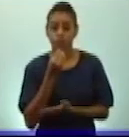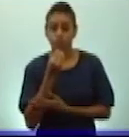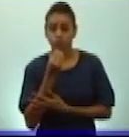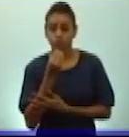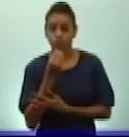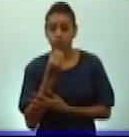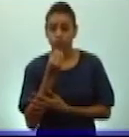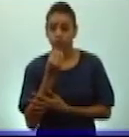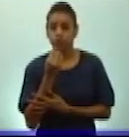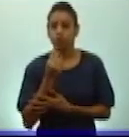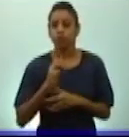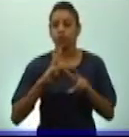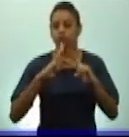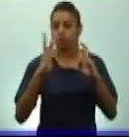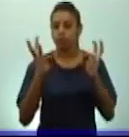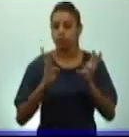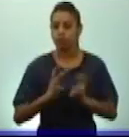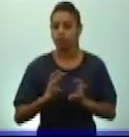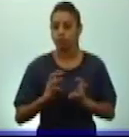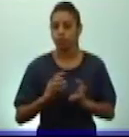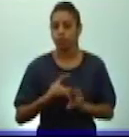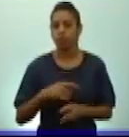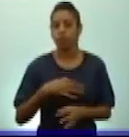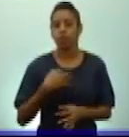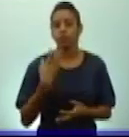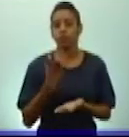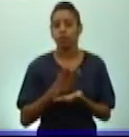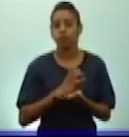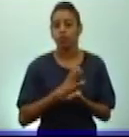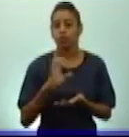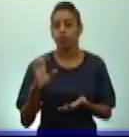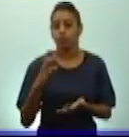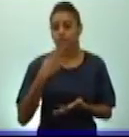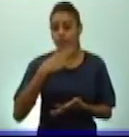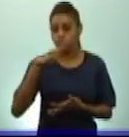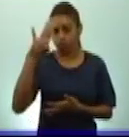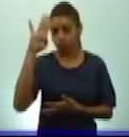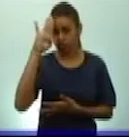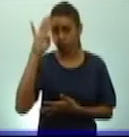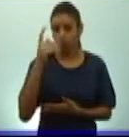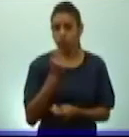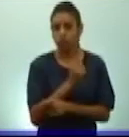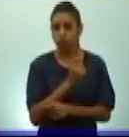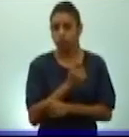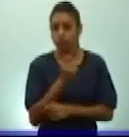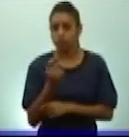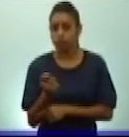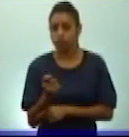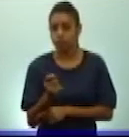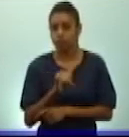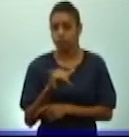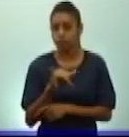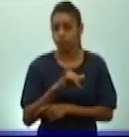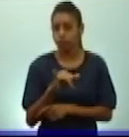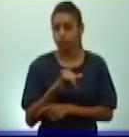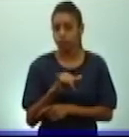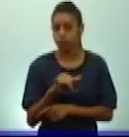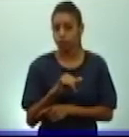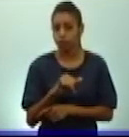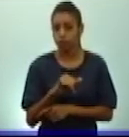pueden conectarse y entrar al portal Cuba Educa y igualmente pueden ver